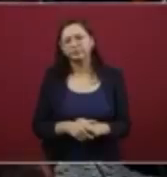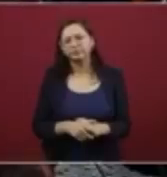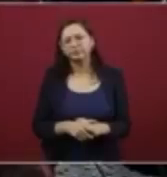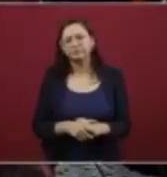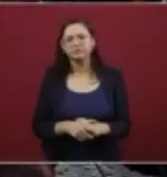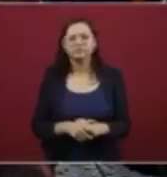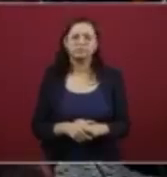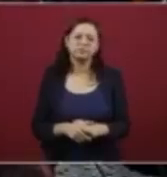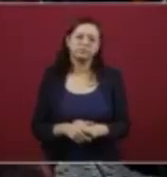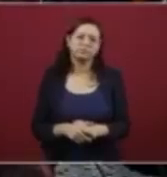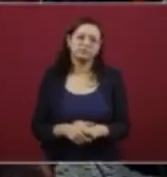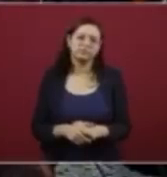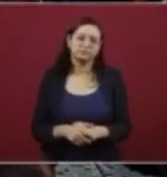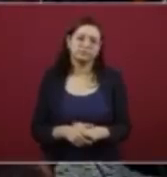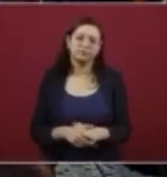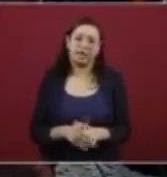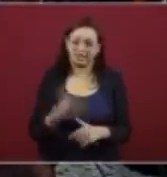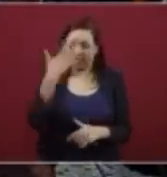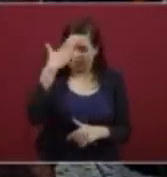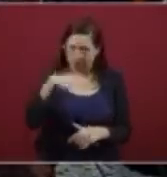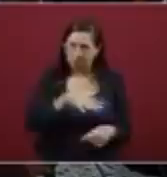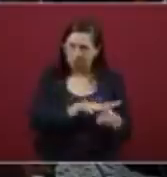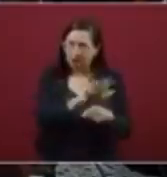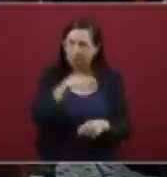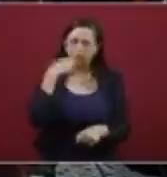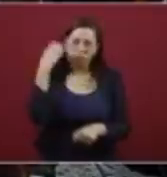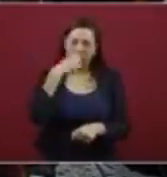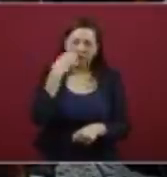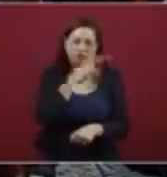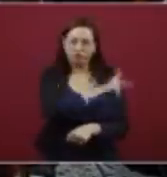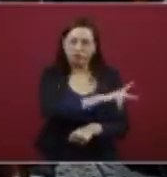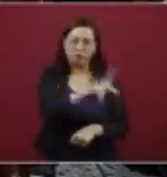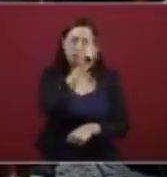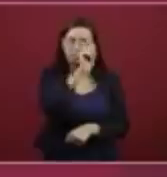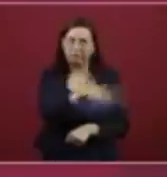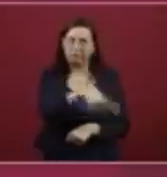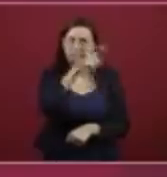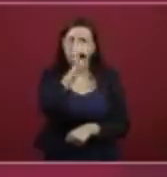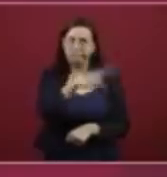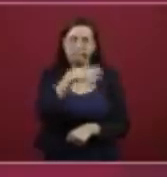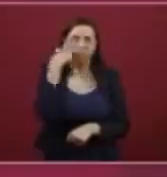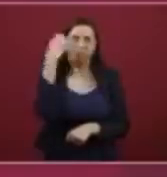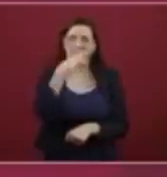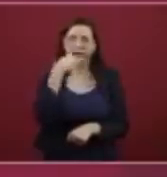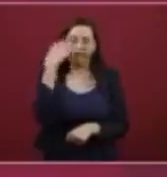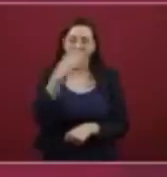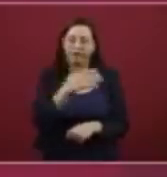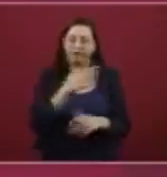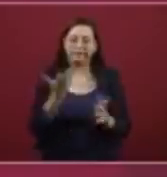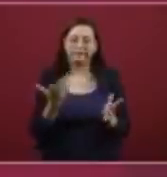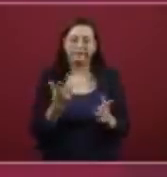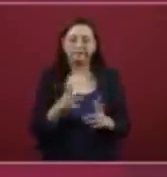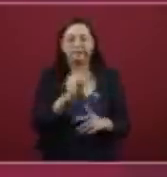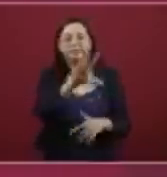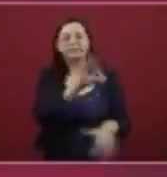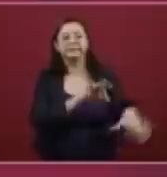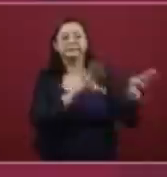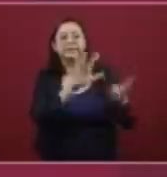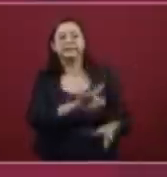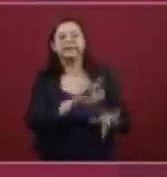Ya ni les voy a decir de cuáles eran los alumnos preferidos o de qué escuelas.